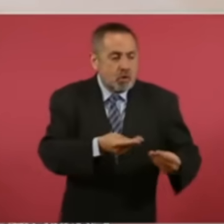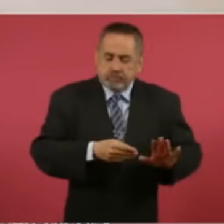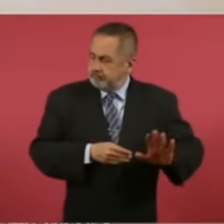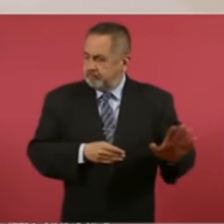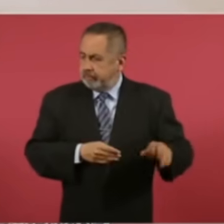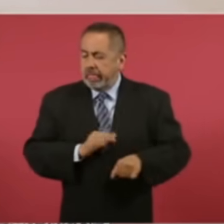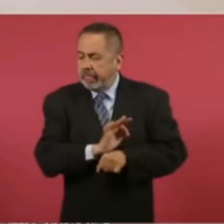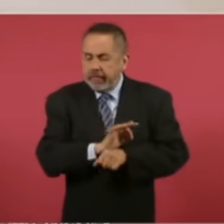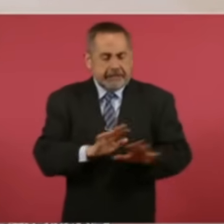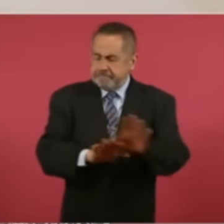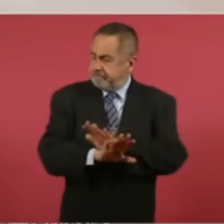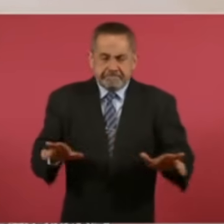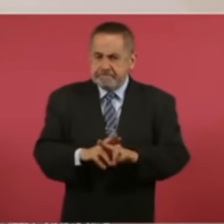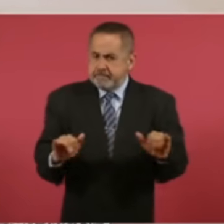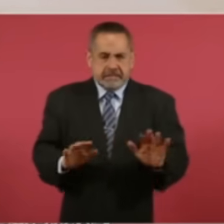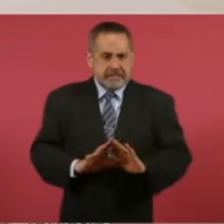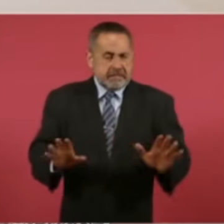valga.